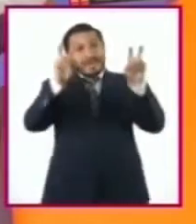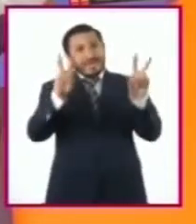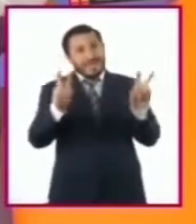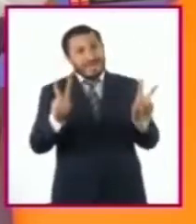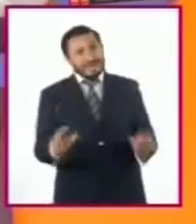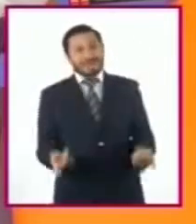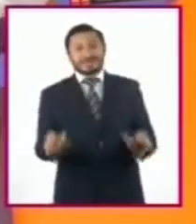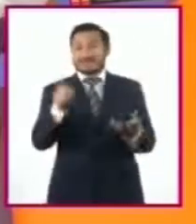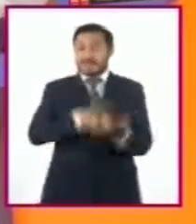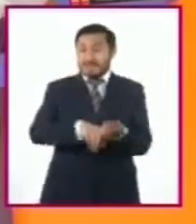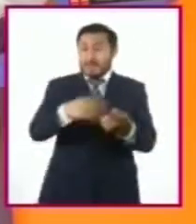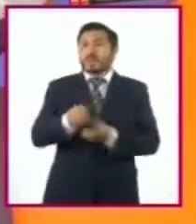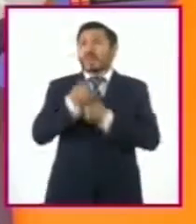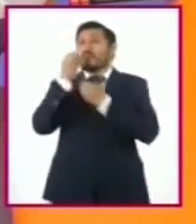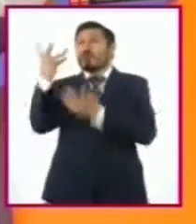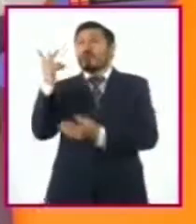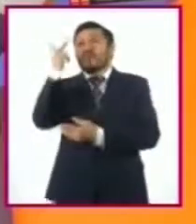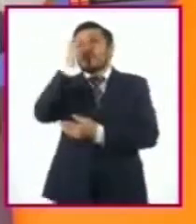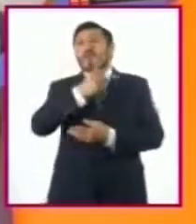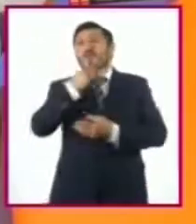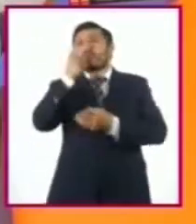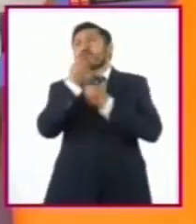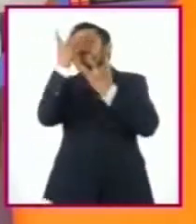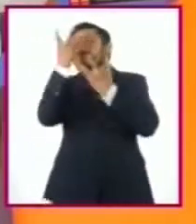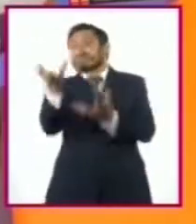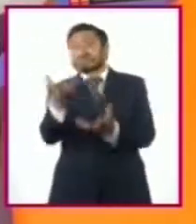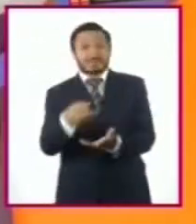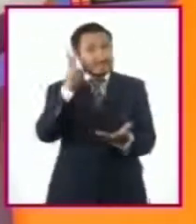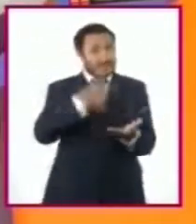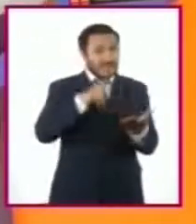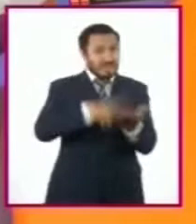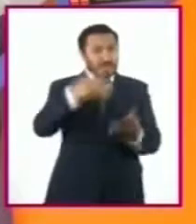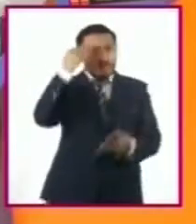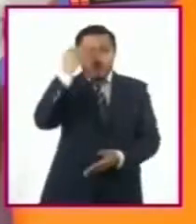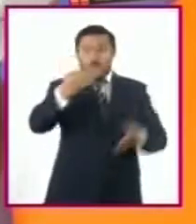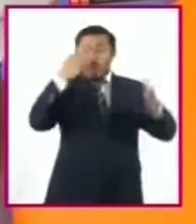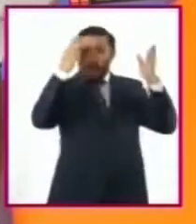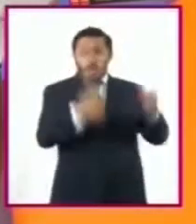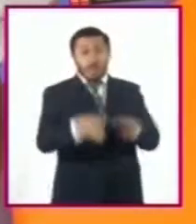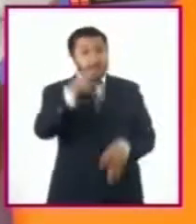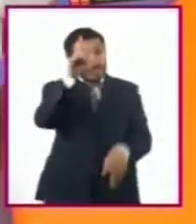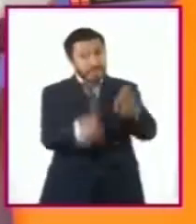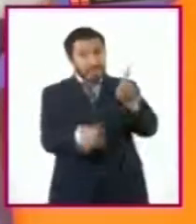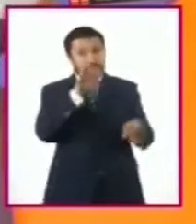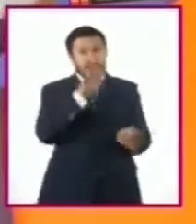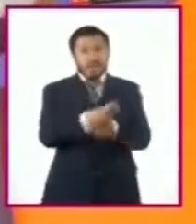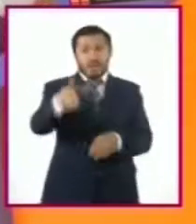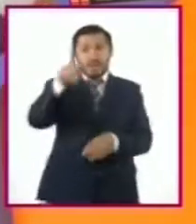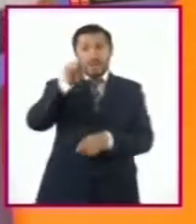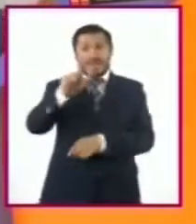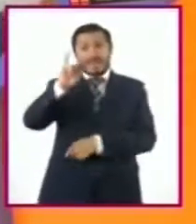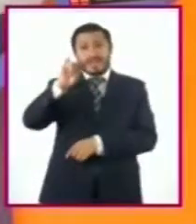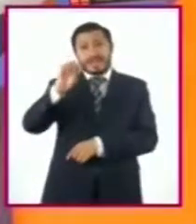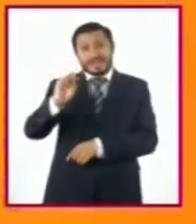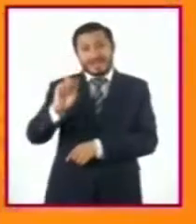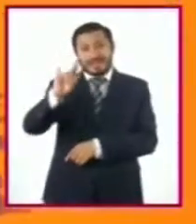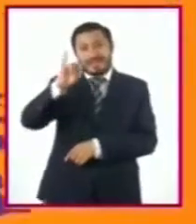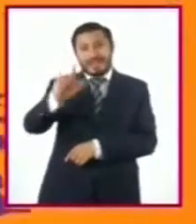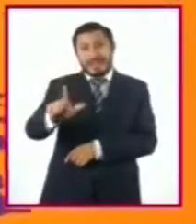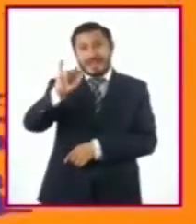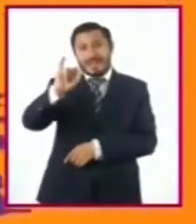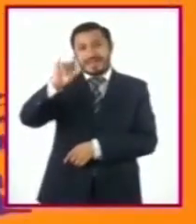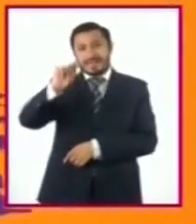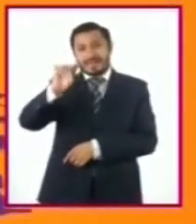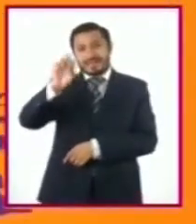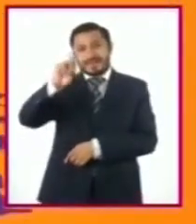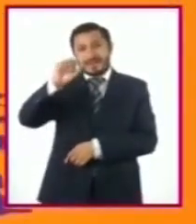poemas con los valores de una época, de acuerdo con el movimiento literario al que pertenece. Los materiales que